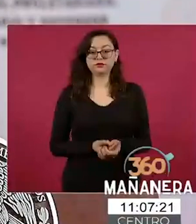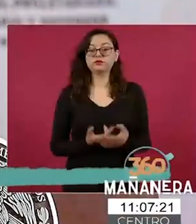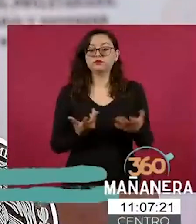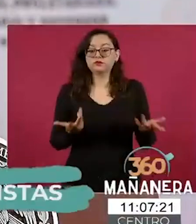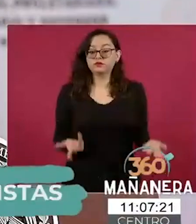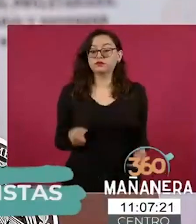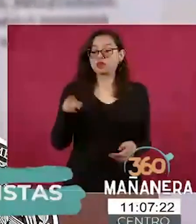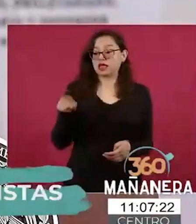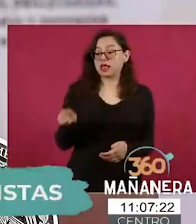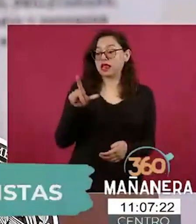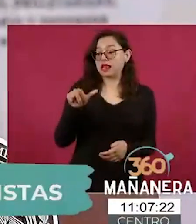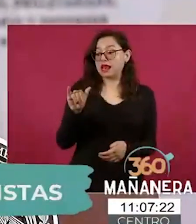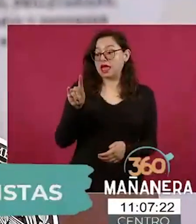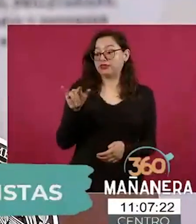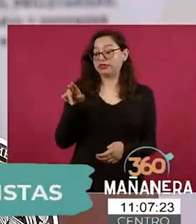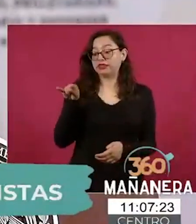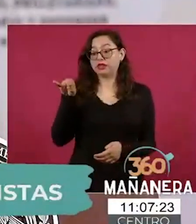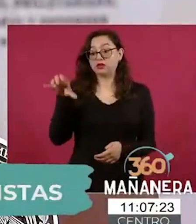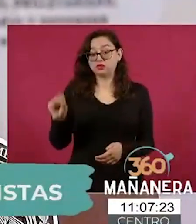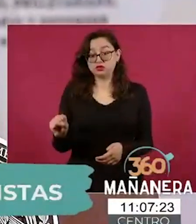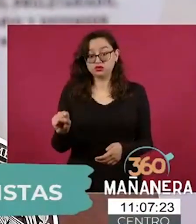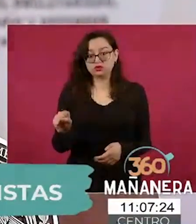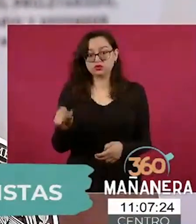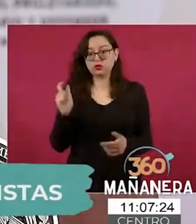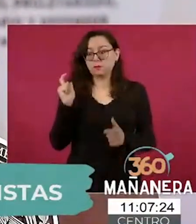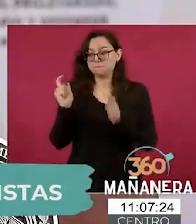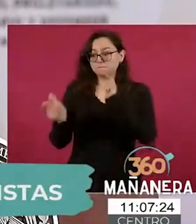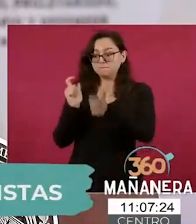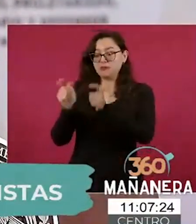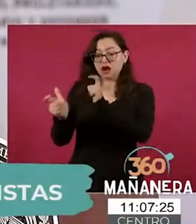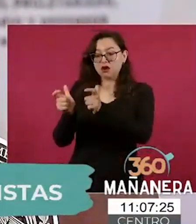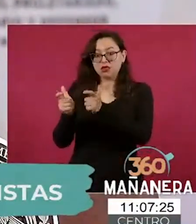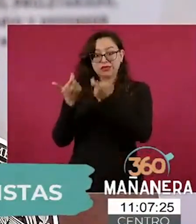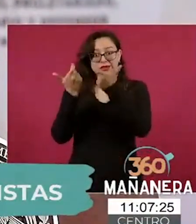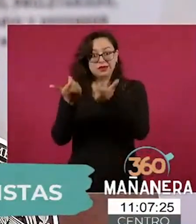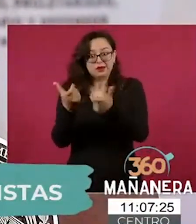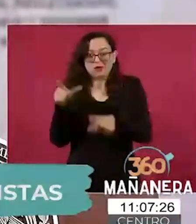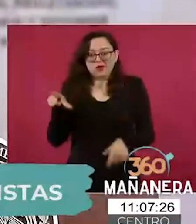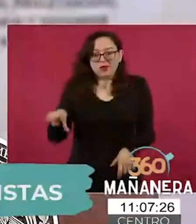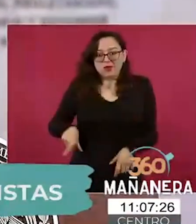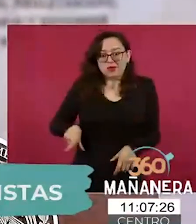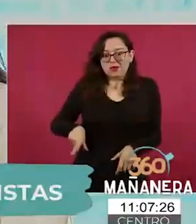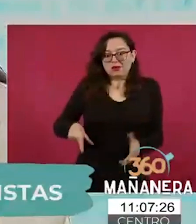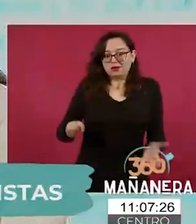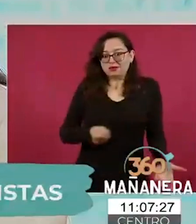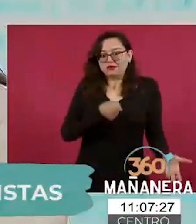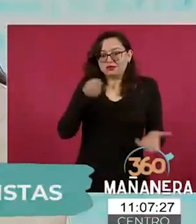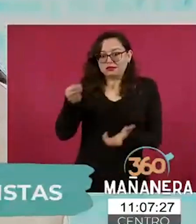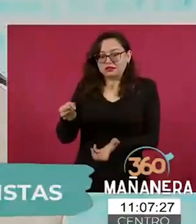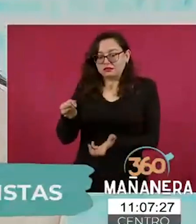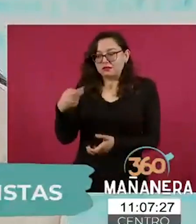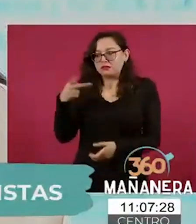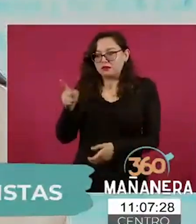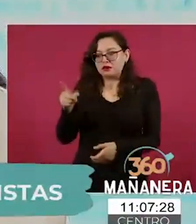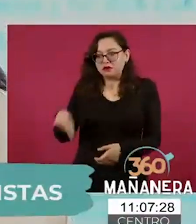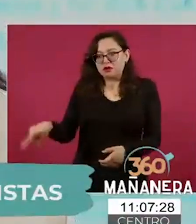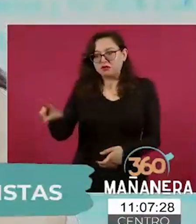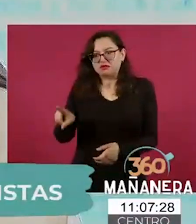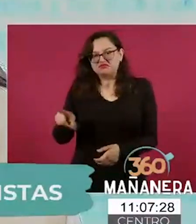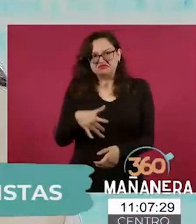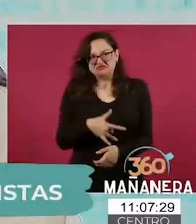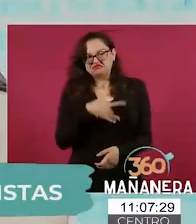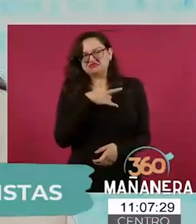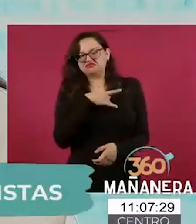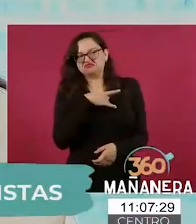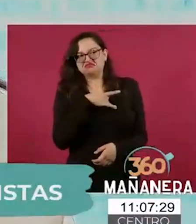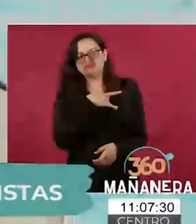y sus voces pagadas por la empresa se han dedicado a generar una narrativa golpista en contra del